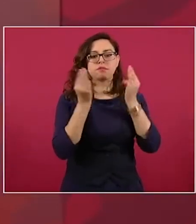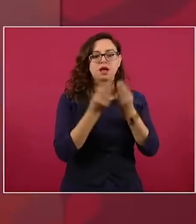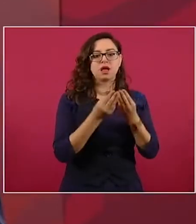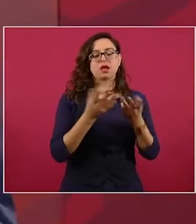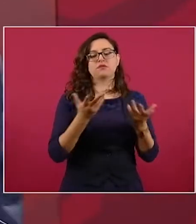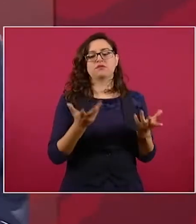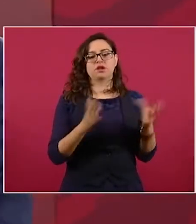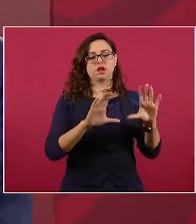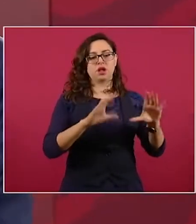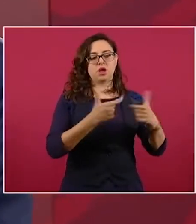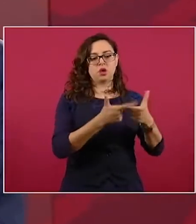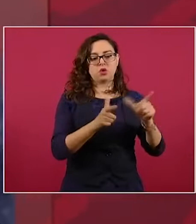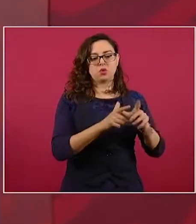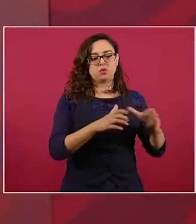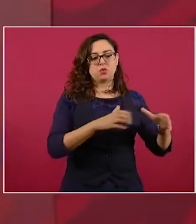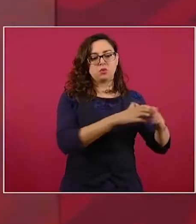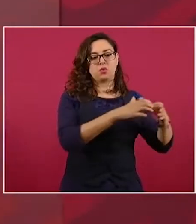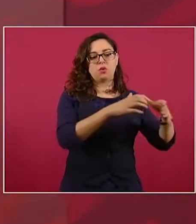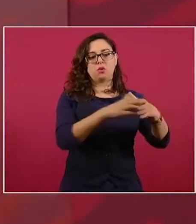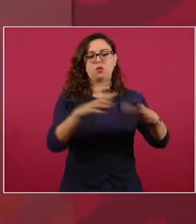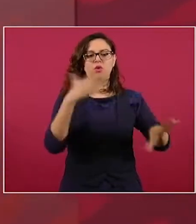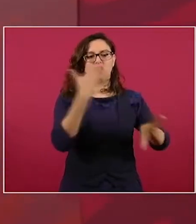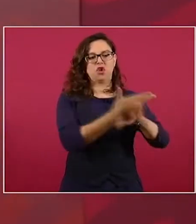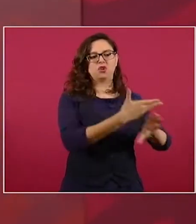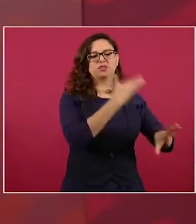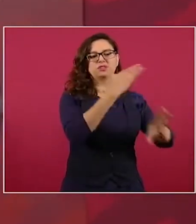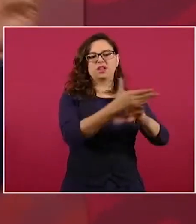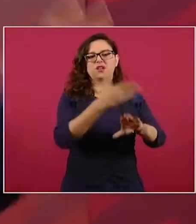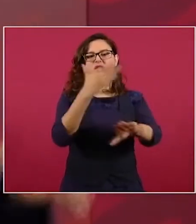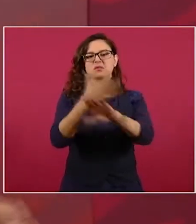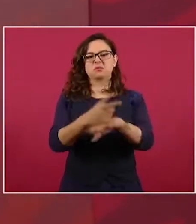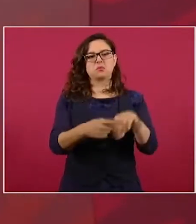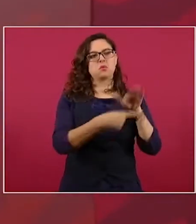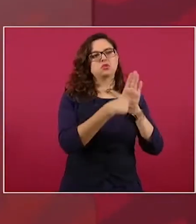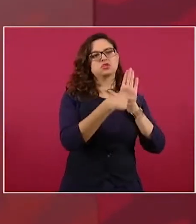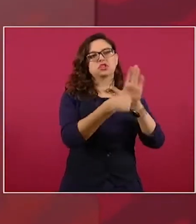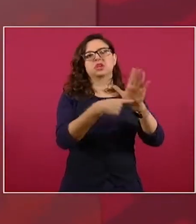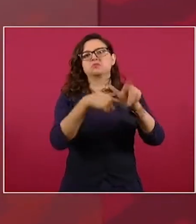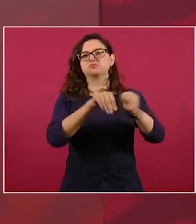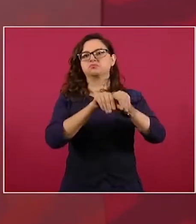del crimen organizado se les exhibía.